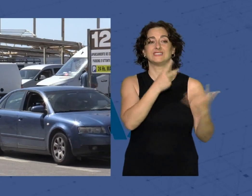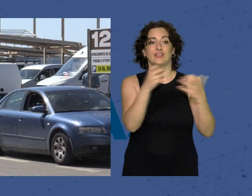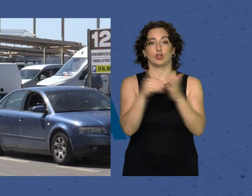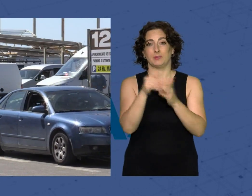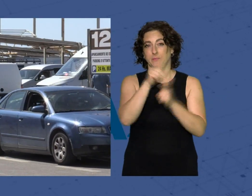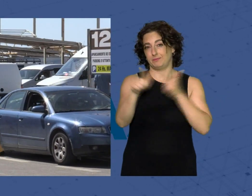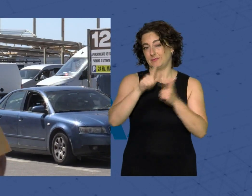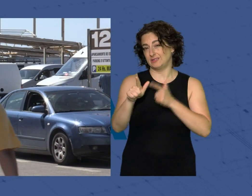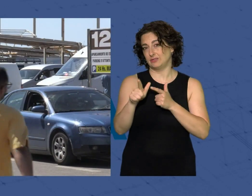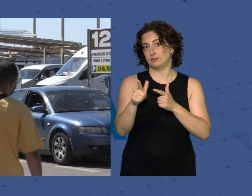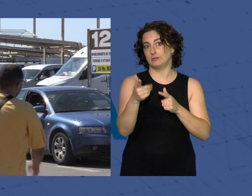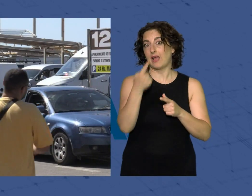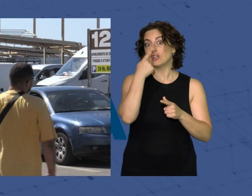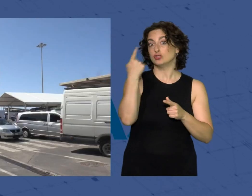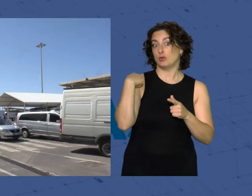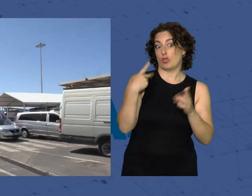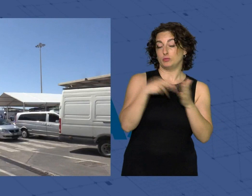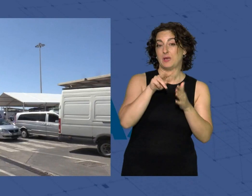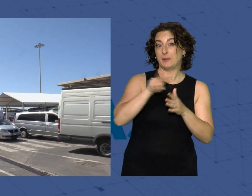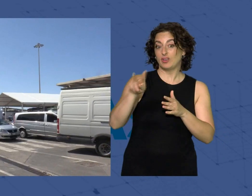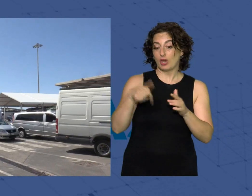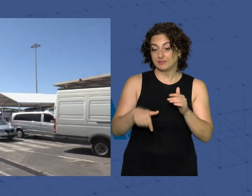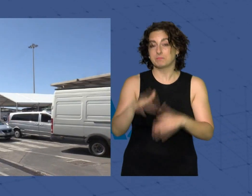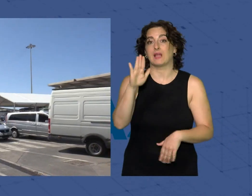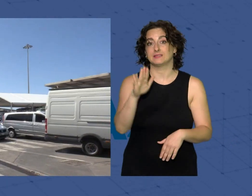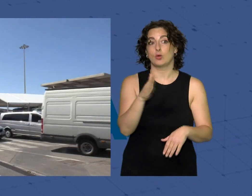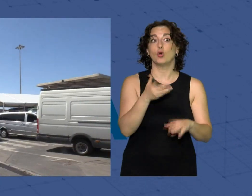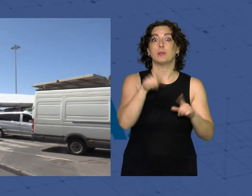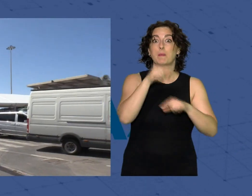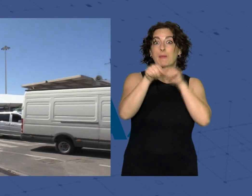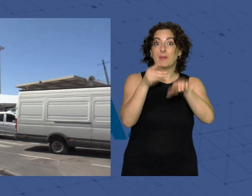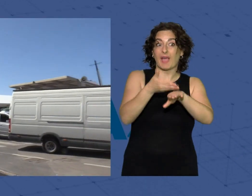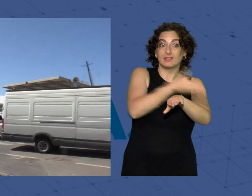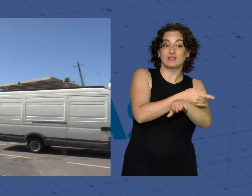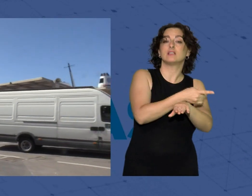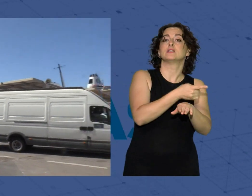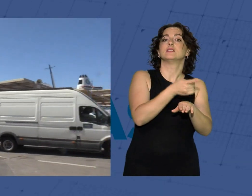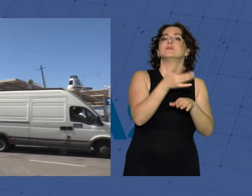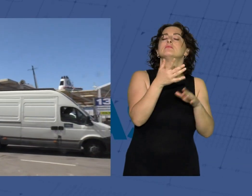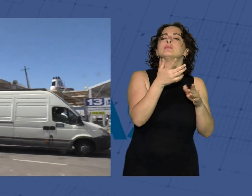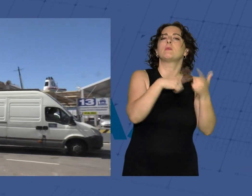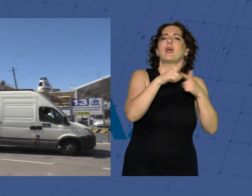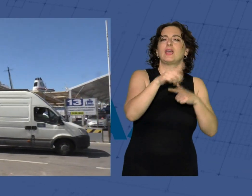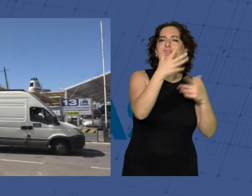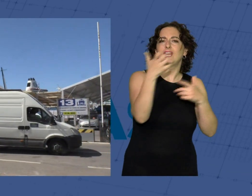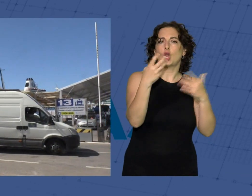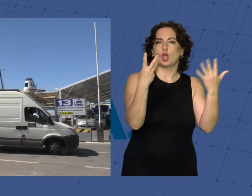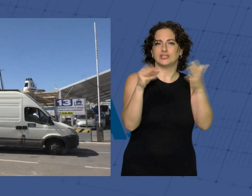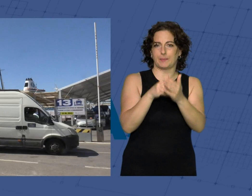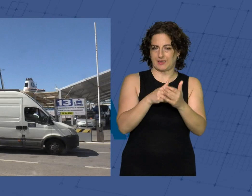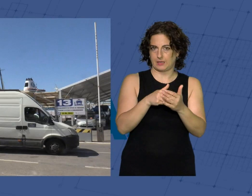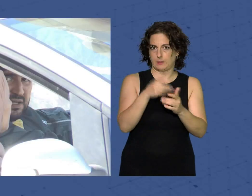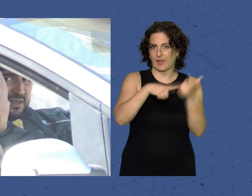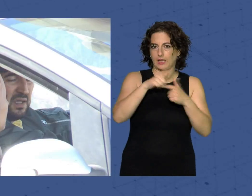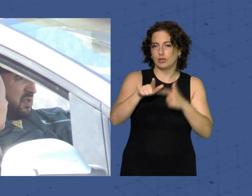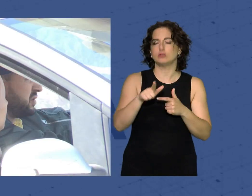pasajeros superando así el tráfico del año 2022 e incluso del verano prepandemia cuando se registró un movimiento de 580.000 viajeros considerando